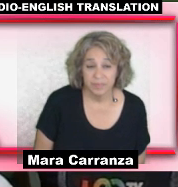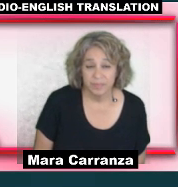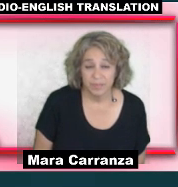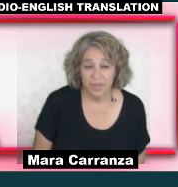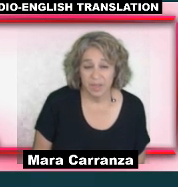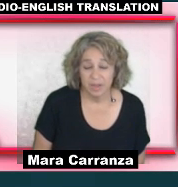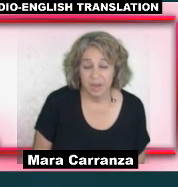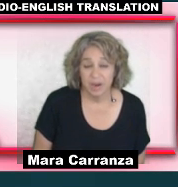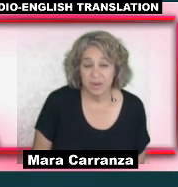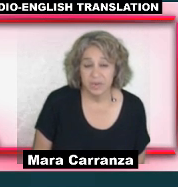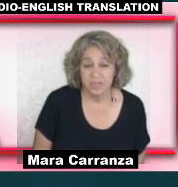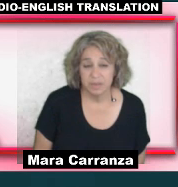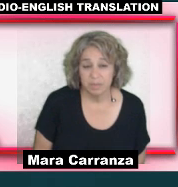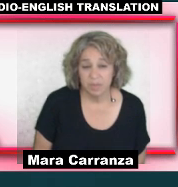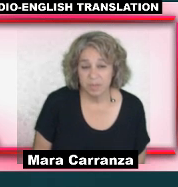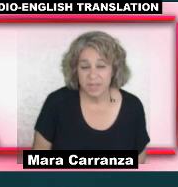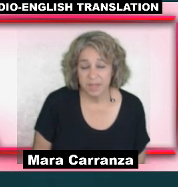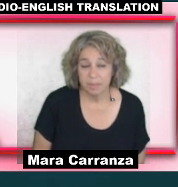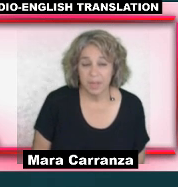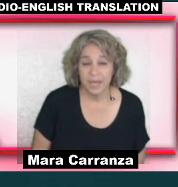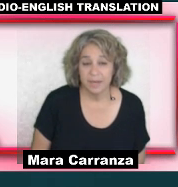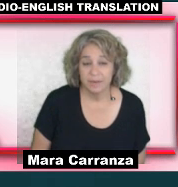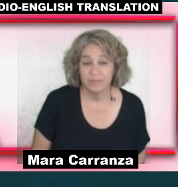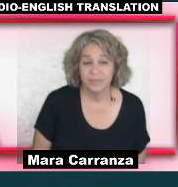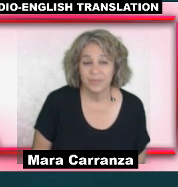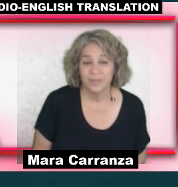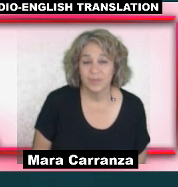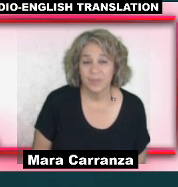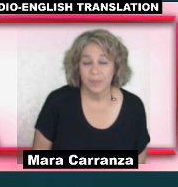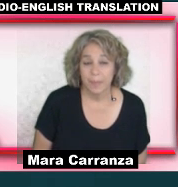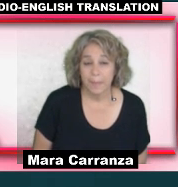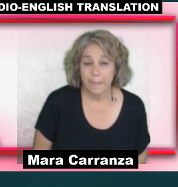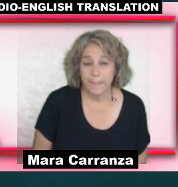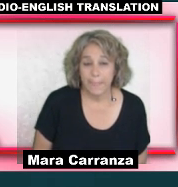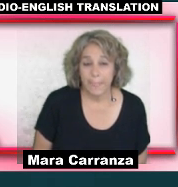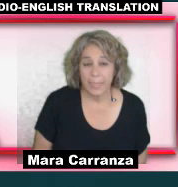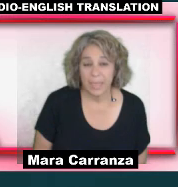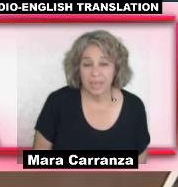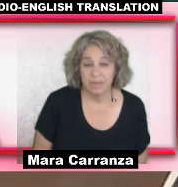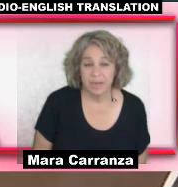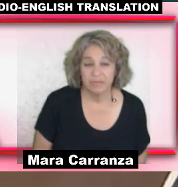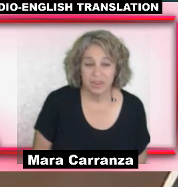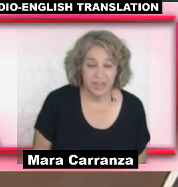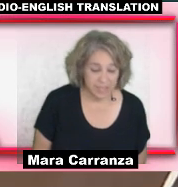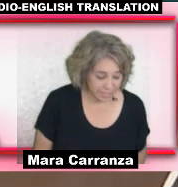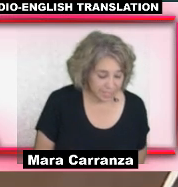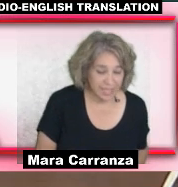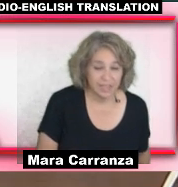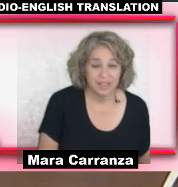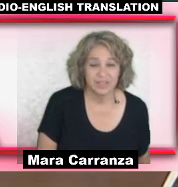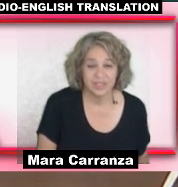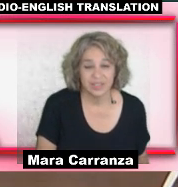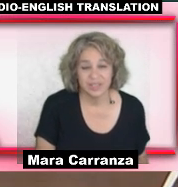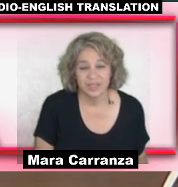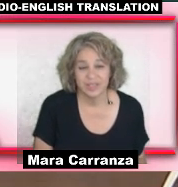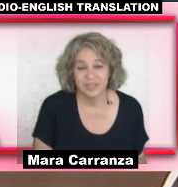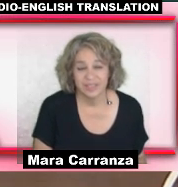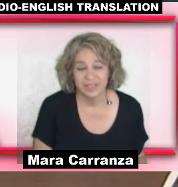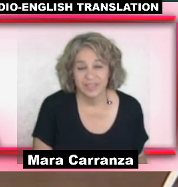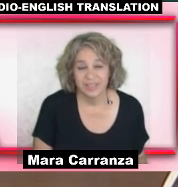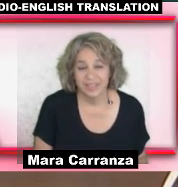van a implementar are going to implement that plan. Y, pues a ustedes les queda más cerca. And for you guys, it's a lot closer.